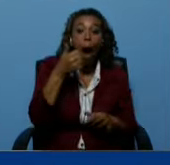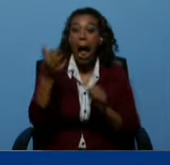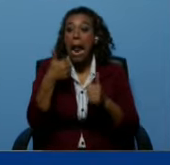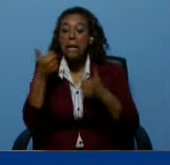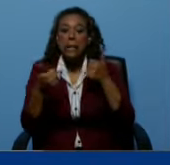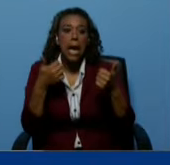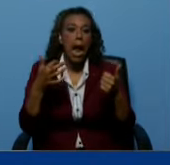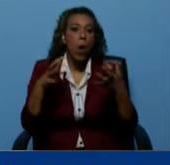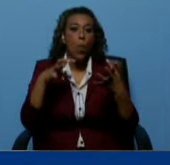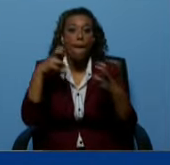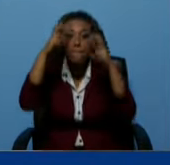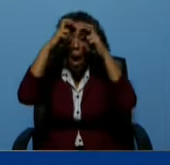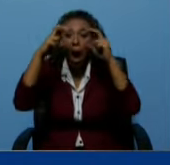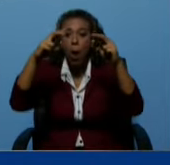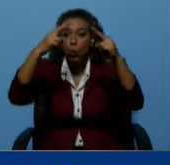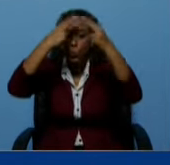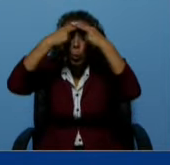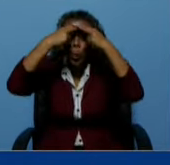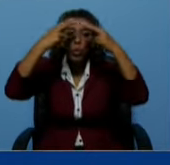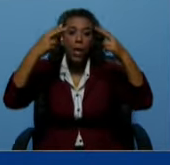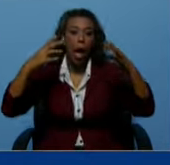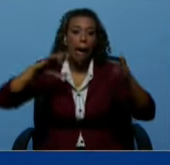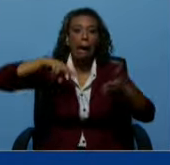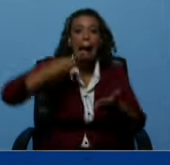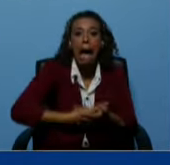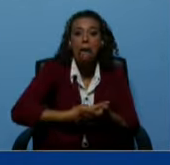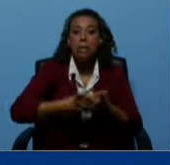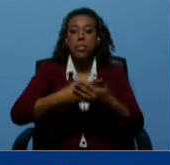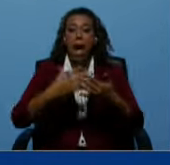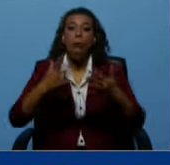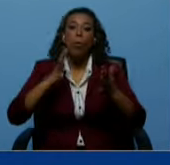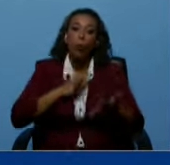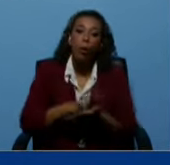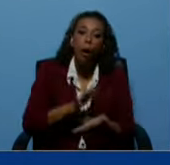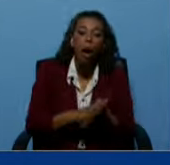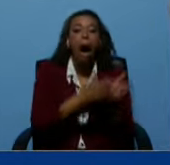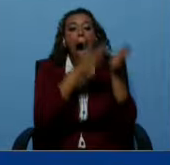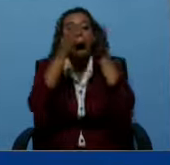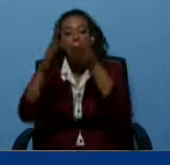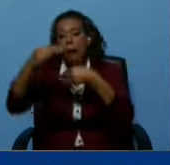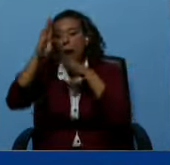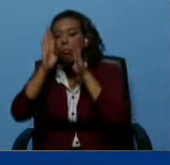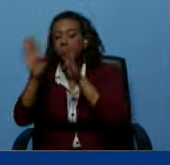de traumatismo y posterior a eso estabilizarlo, poder llevarlo a otras áreas.